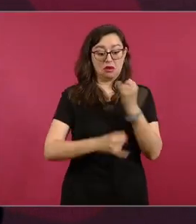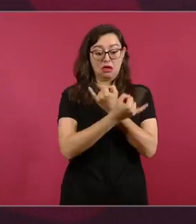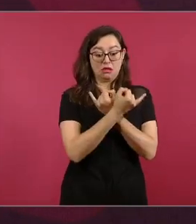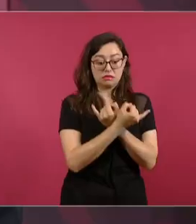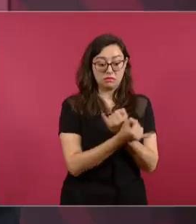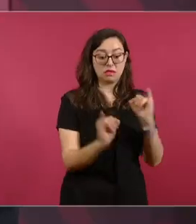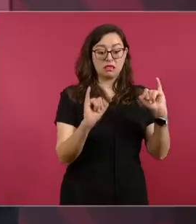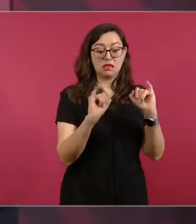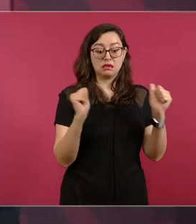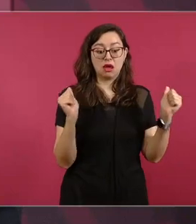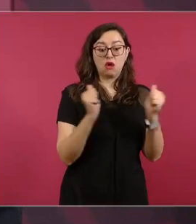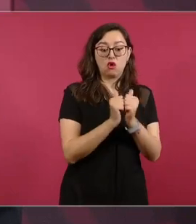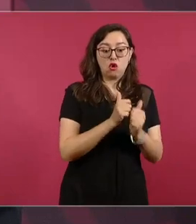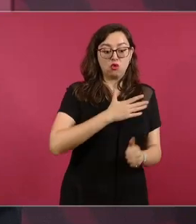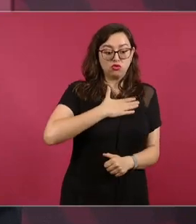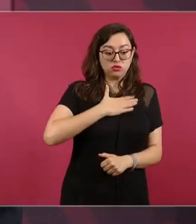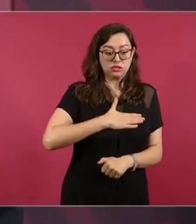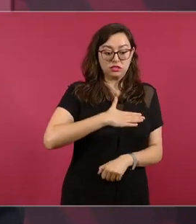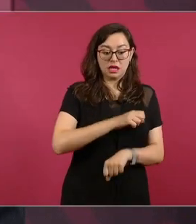justicia.